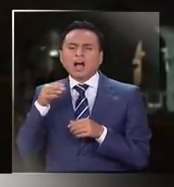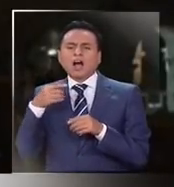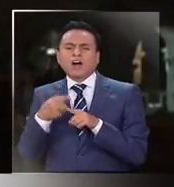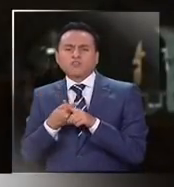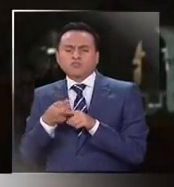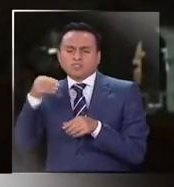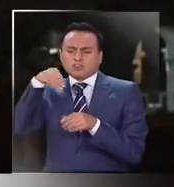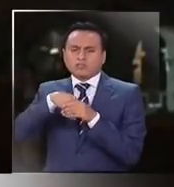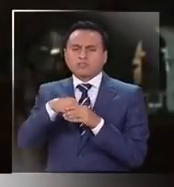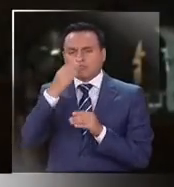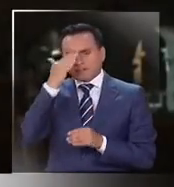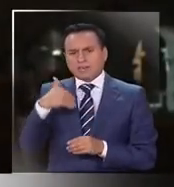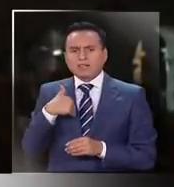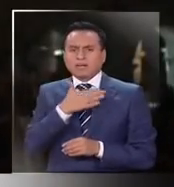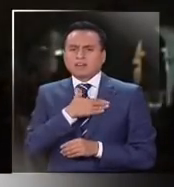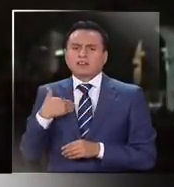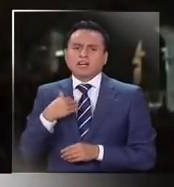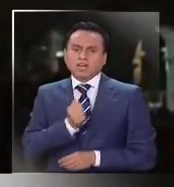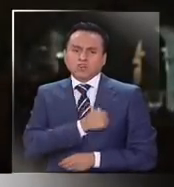interior de la Iglesia Católica?